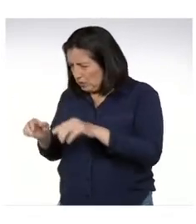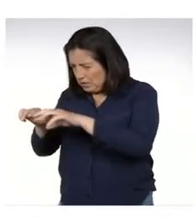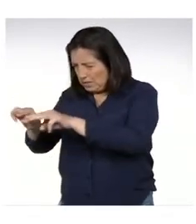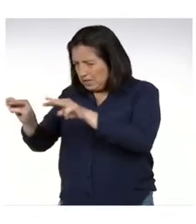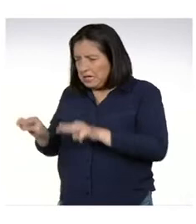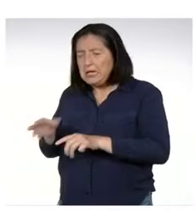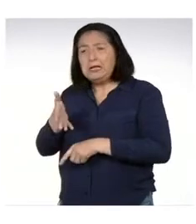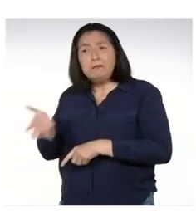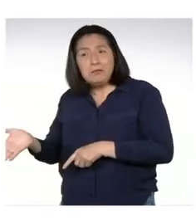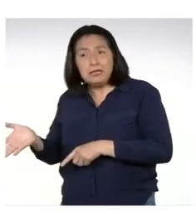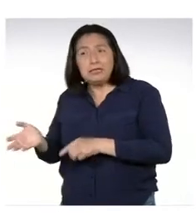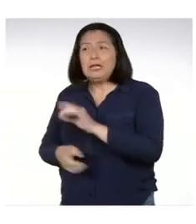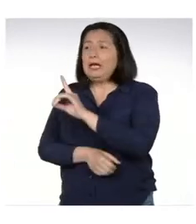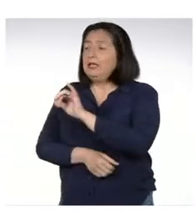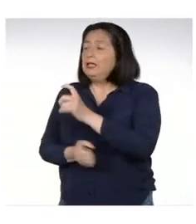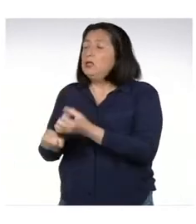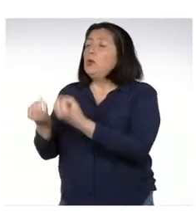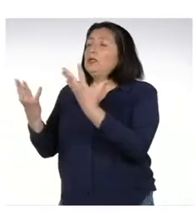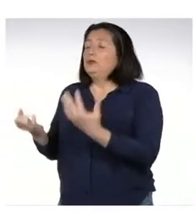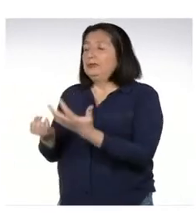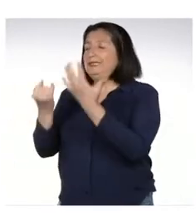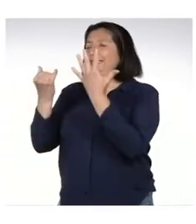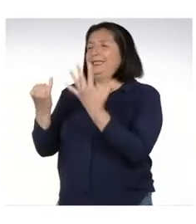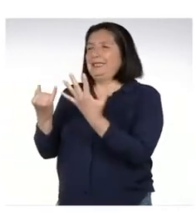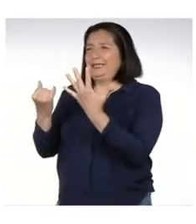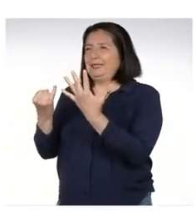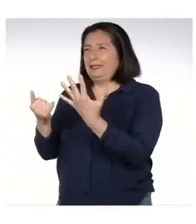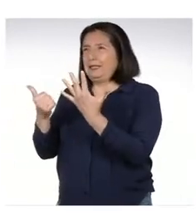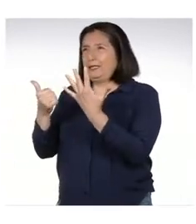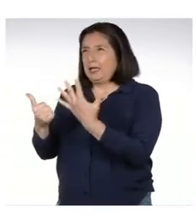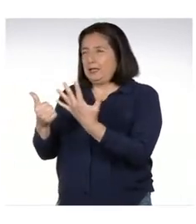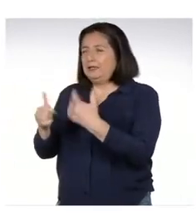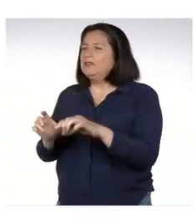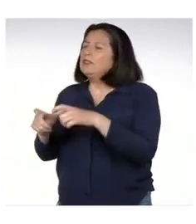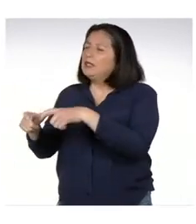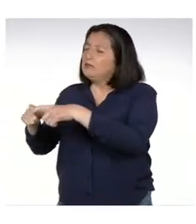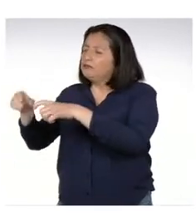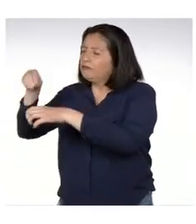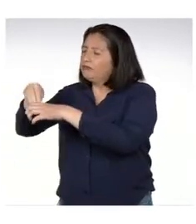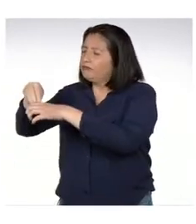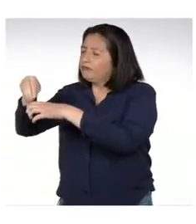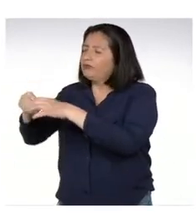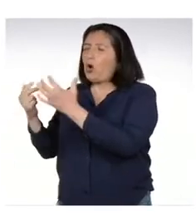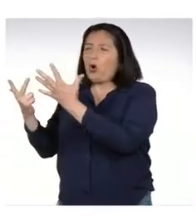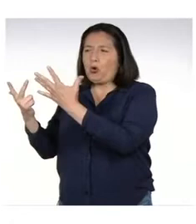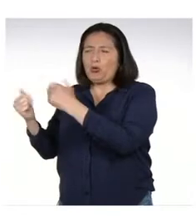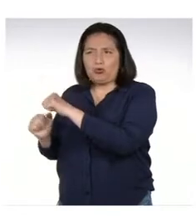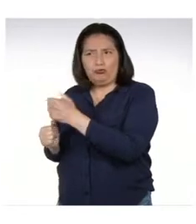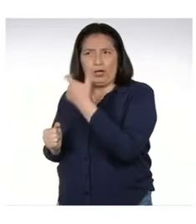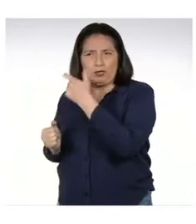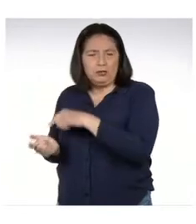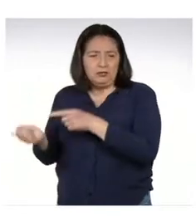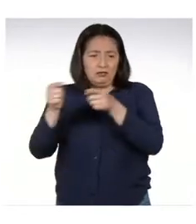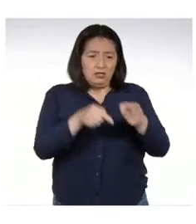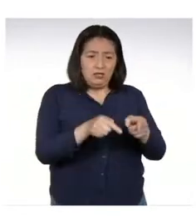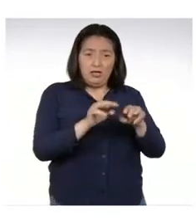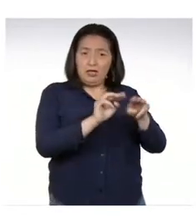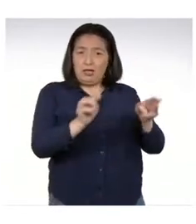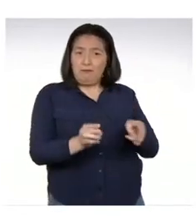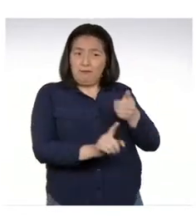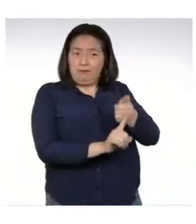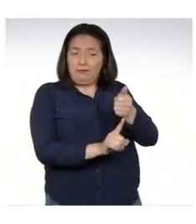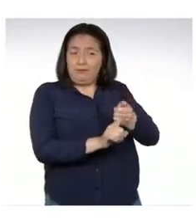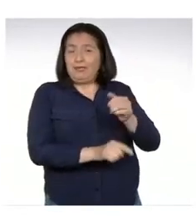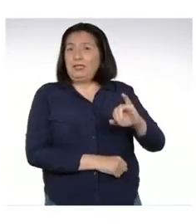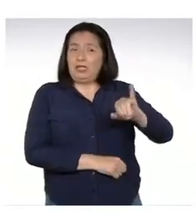mesa de Daniel hay 6 paquetes de 8 galletas. ¿Y en la mesa de Juliana?